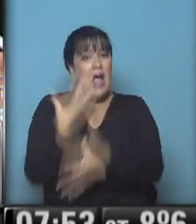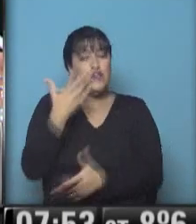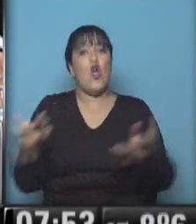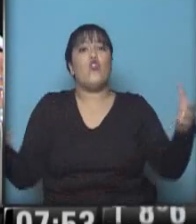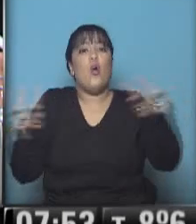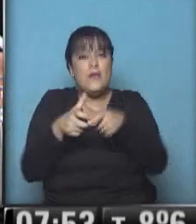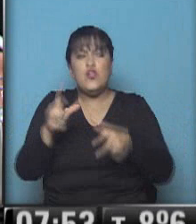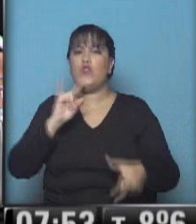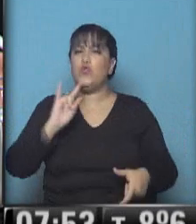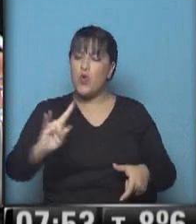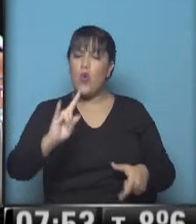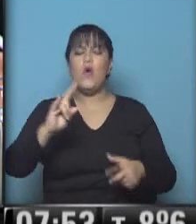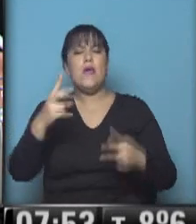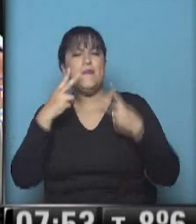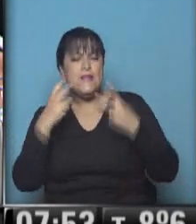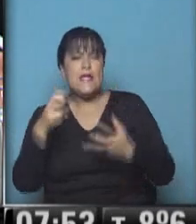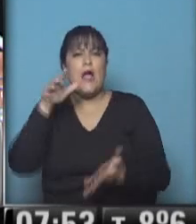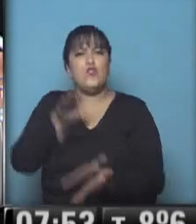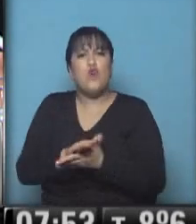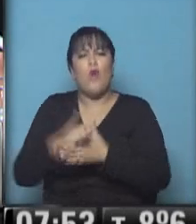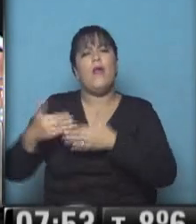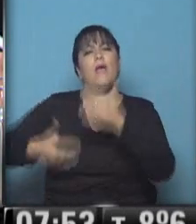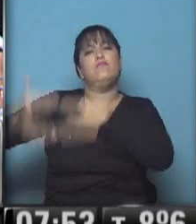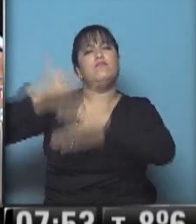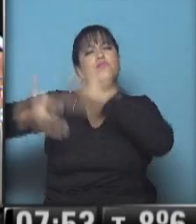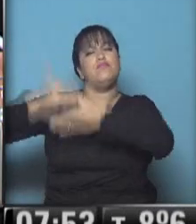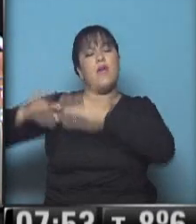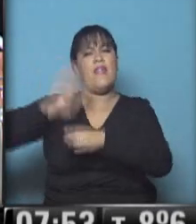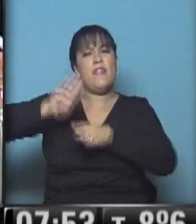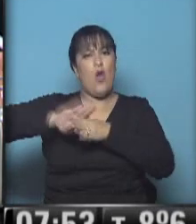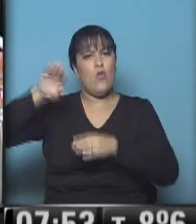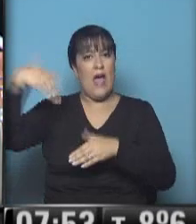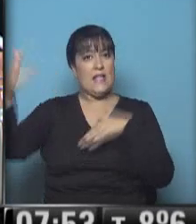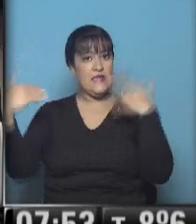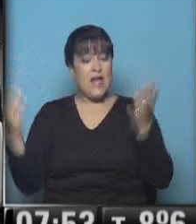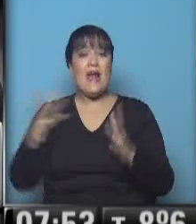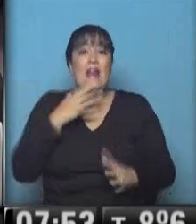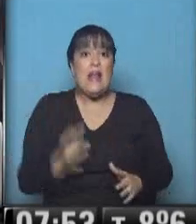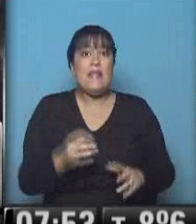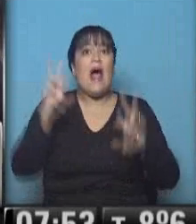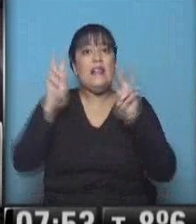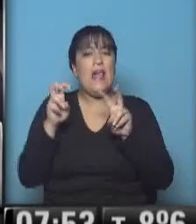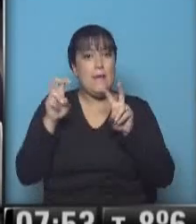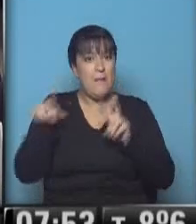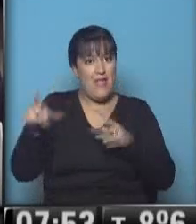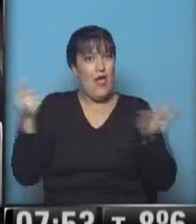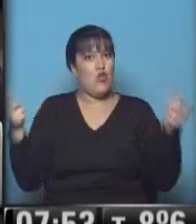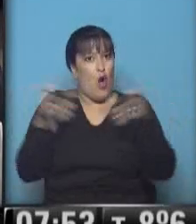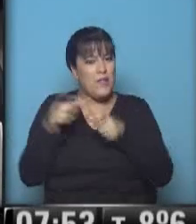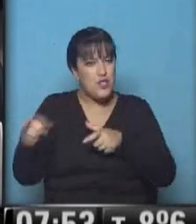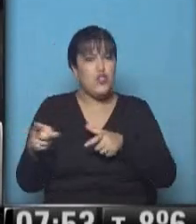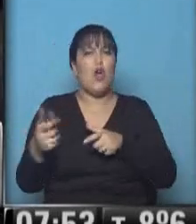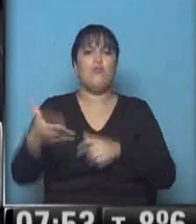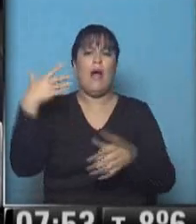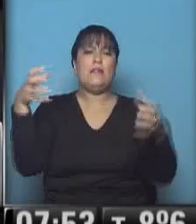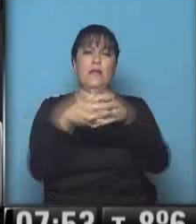investigar el desarrollo de la deuda externa en nuestro país un tema que viene reclamado demandado por eh sectores de la